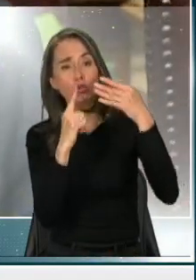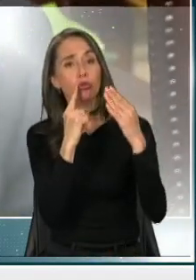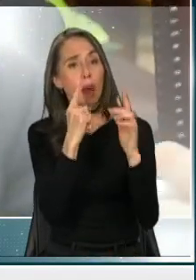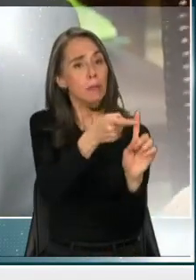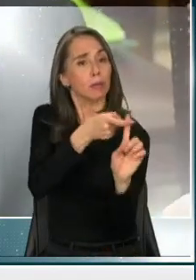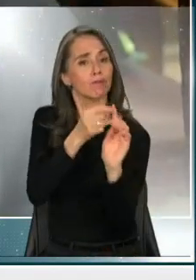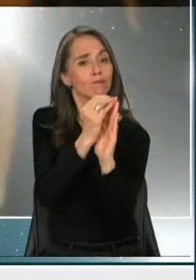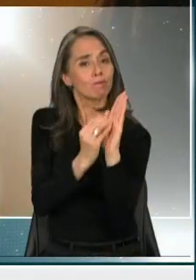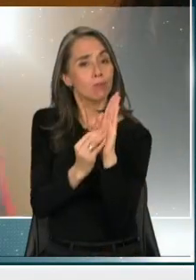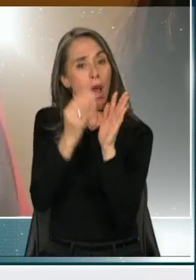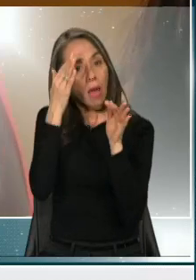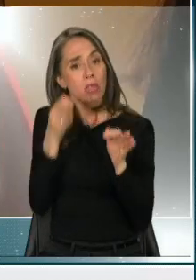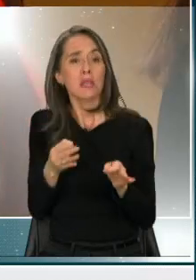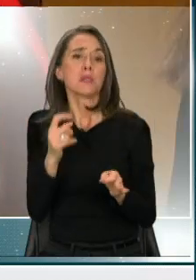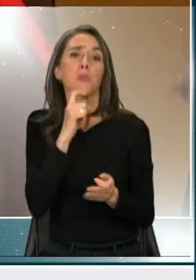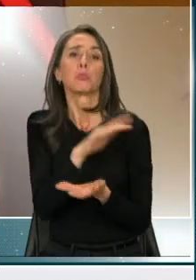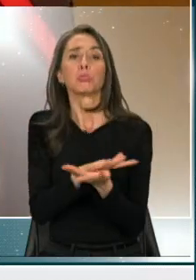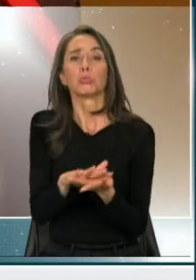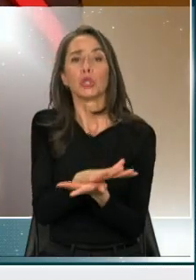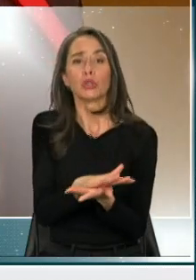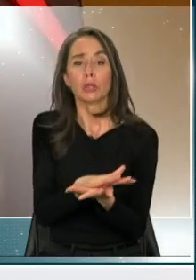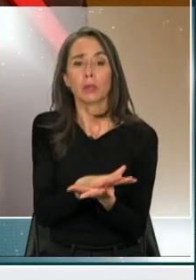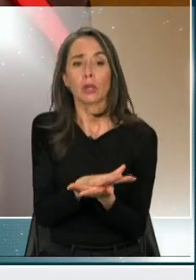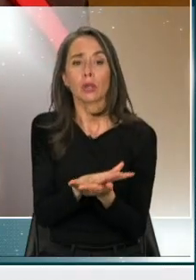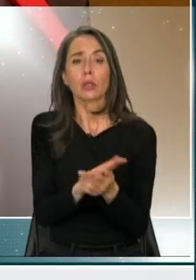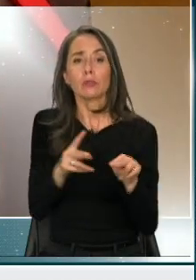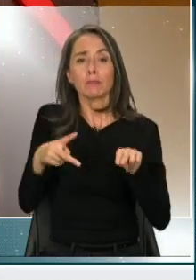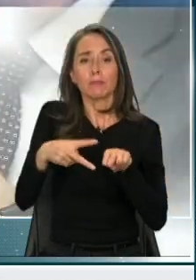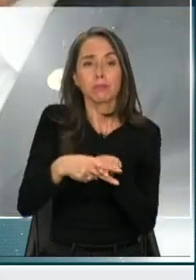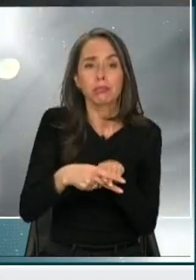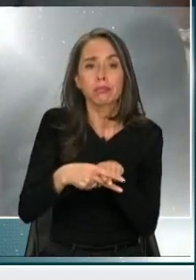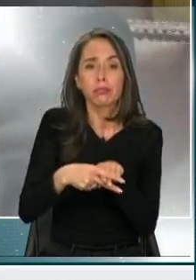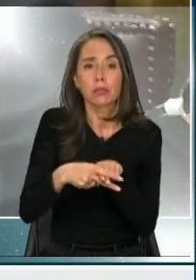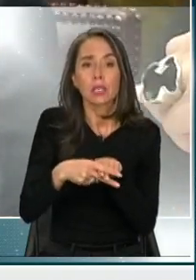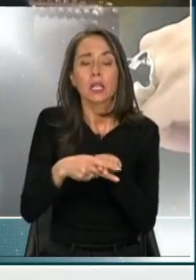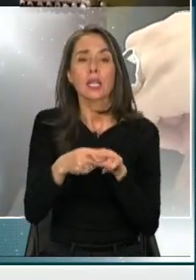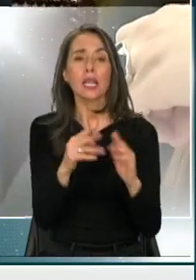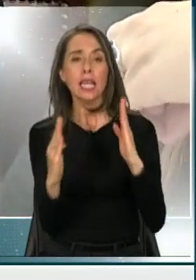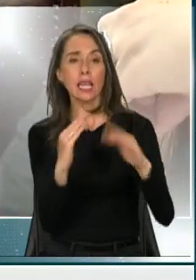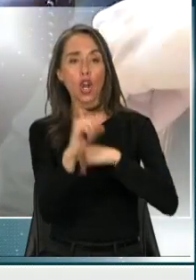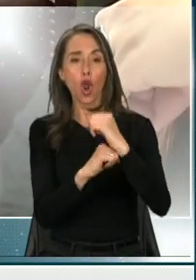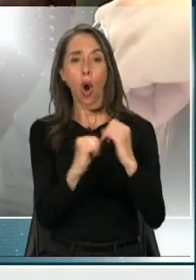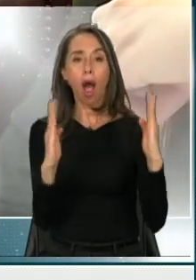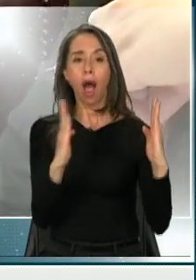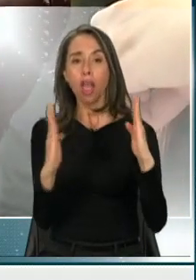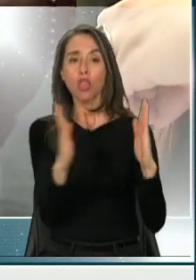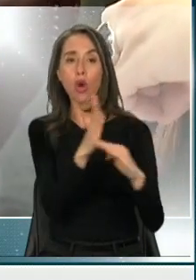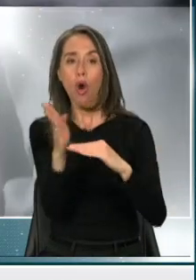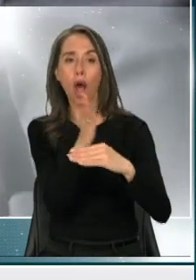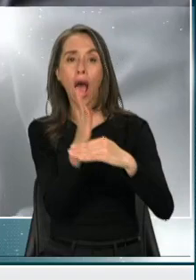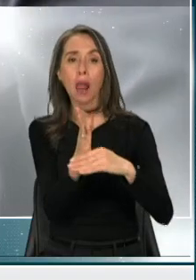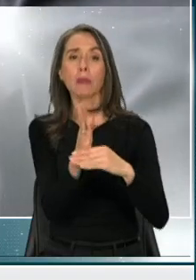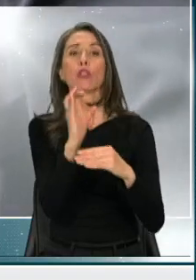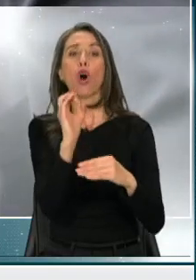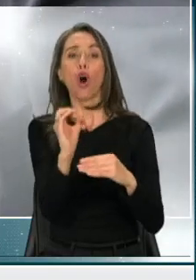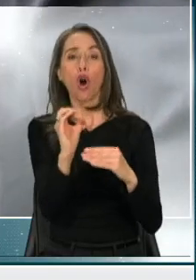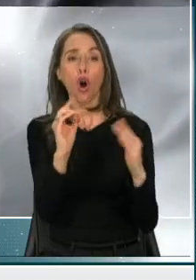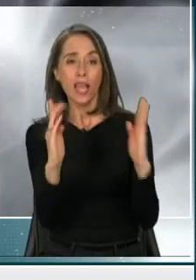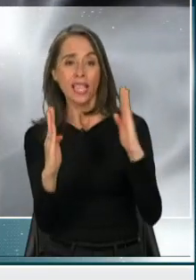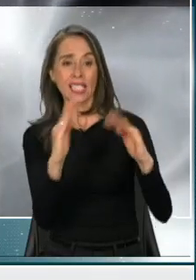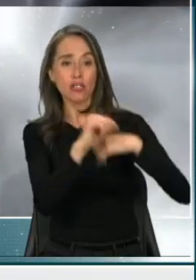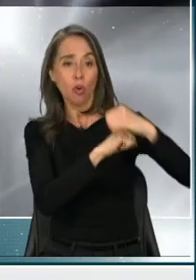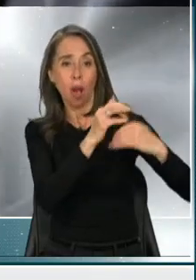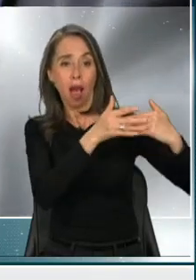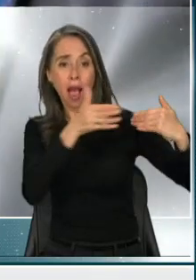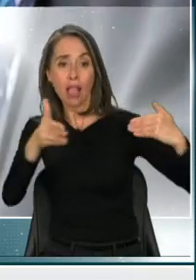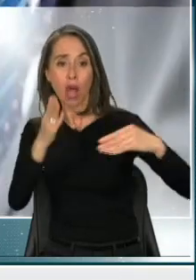para tomar esa decisión por ejemplo la interrupción que pudiera haber operado en el tiempo intermedio oiga posible comisión de delitos en el tiempo intermedio hay que